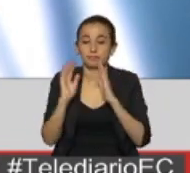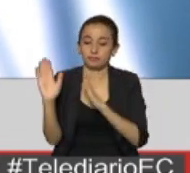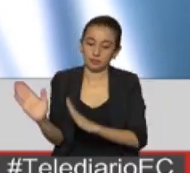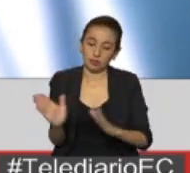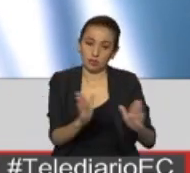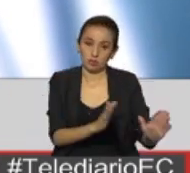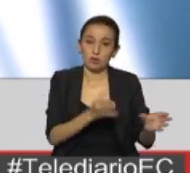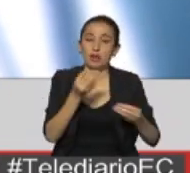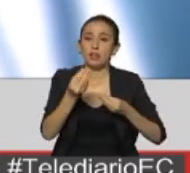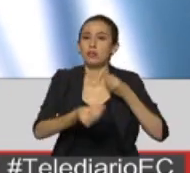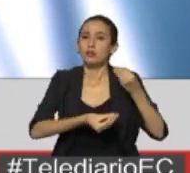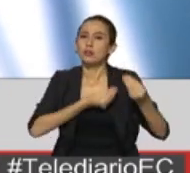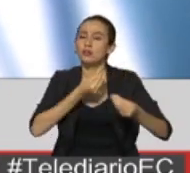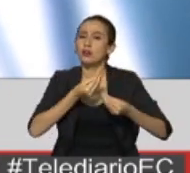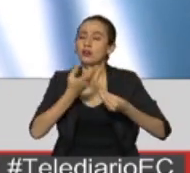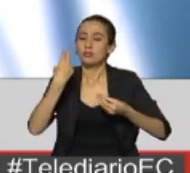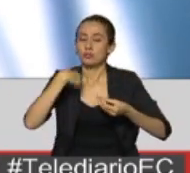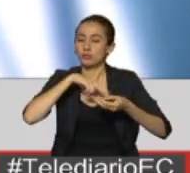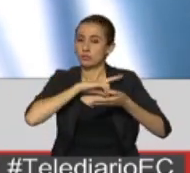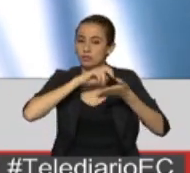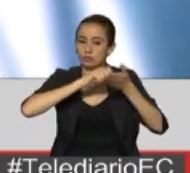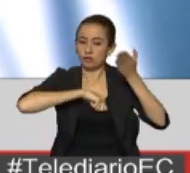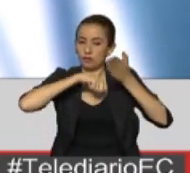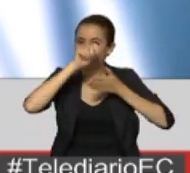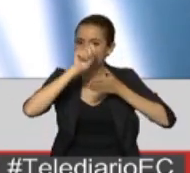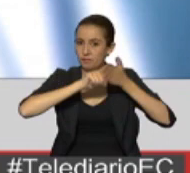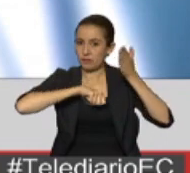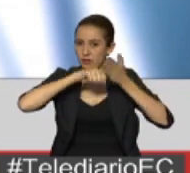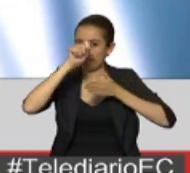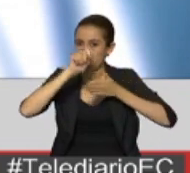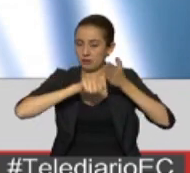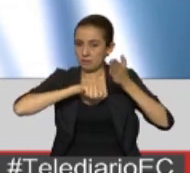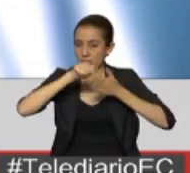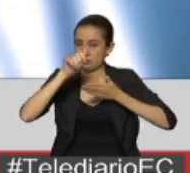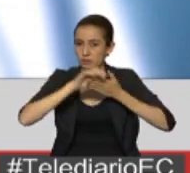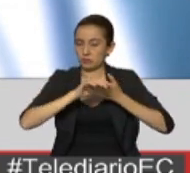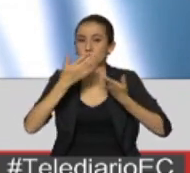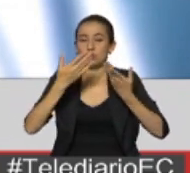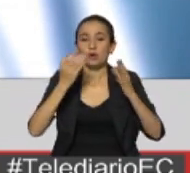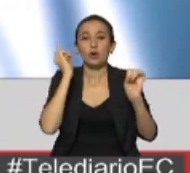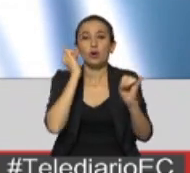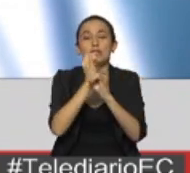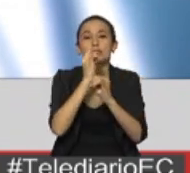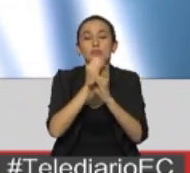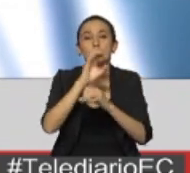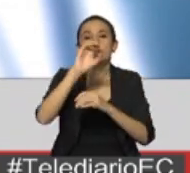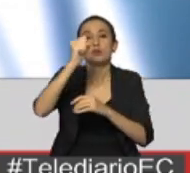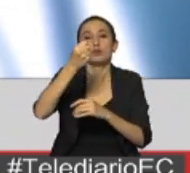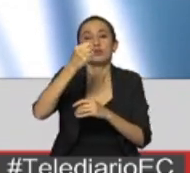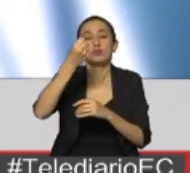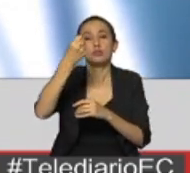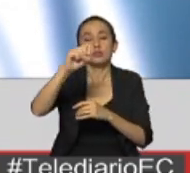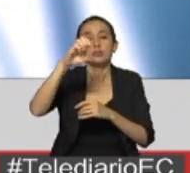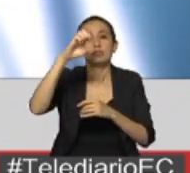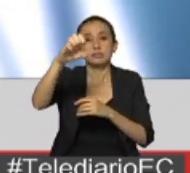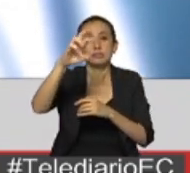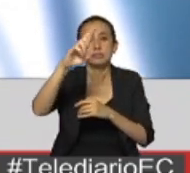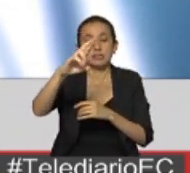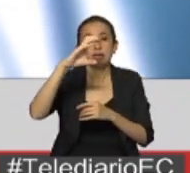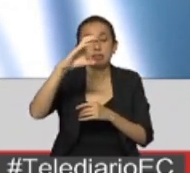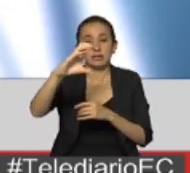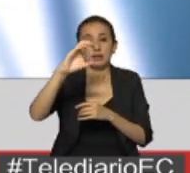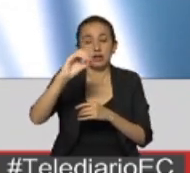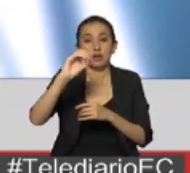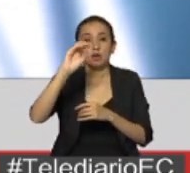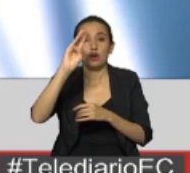también nosotros firmamos un convenio con el CERCOP que nos ha permitido hacer lo siguiente, que a alerta del Banco